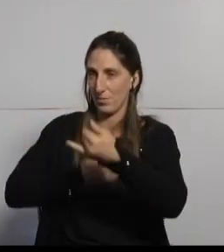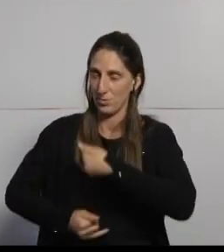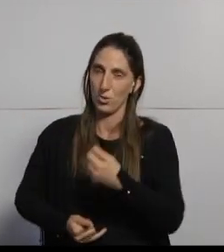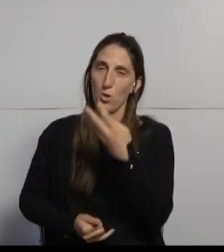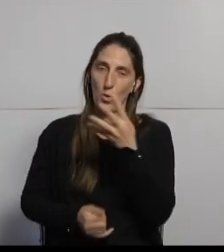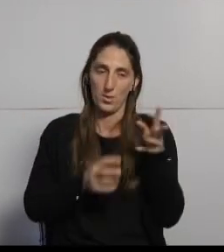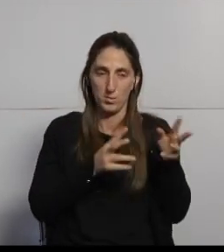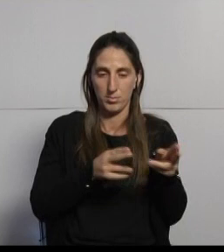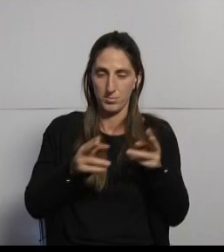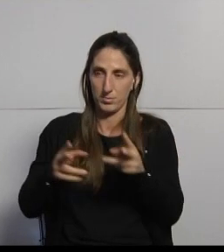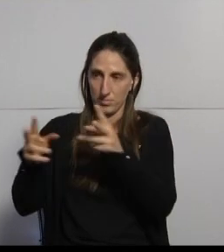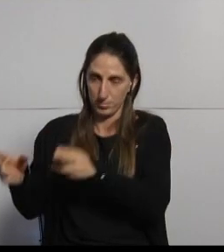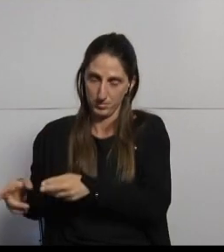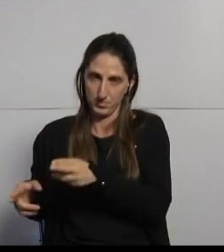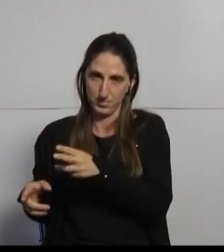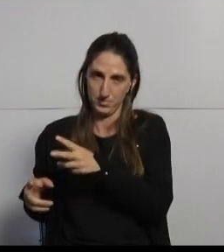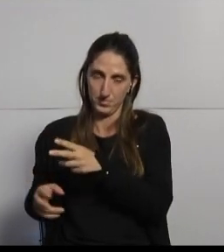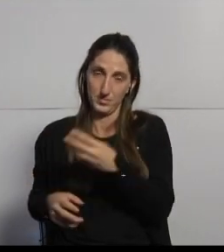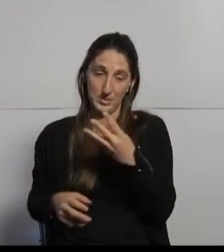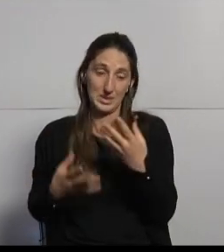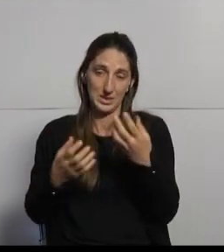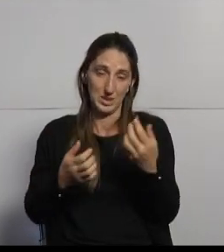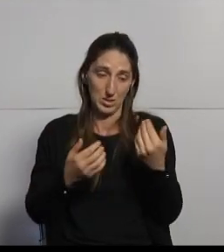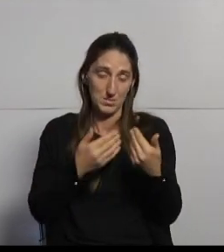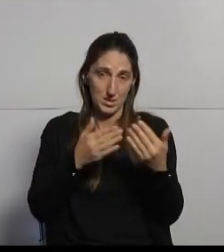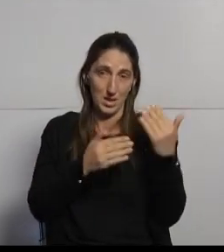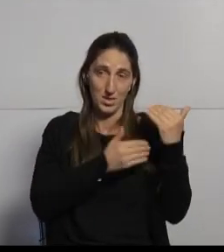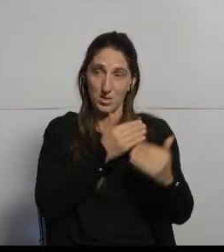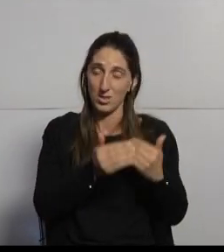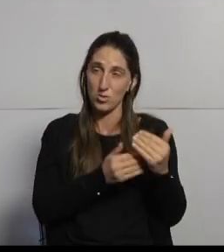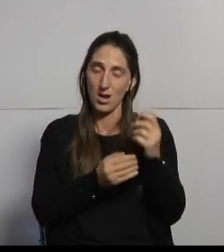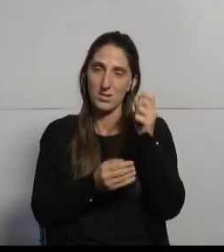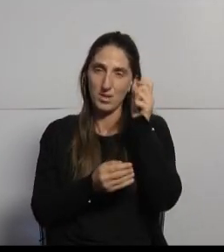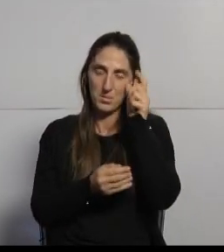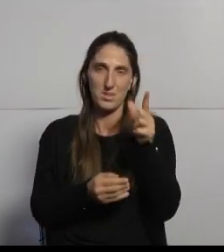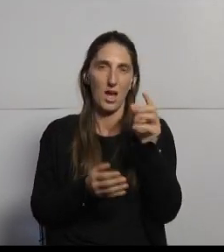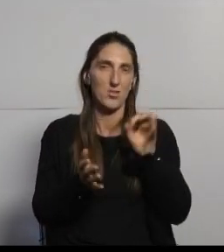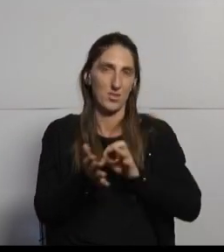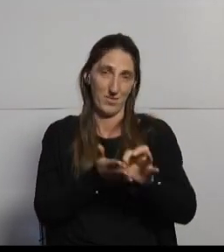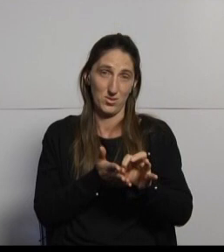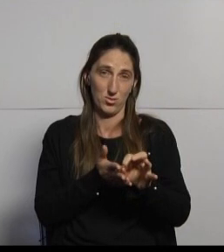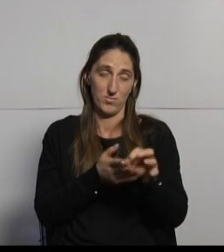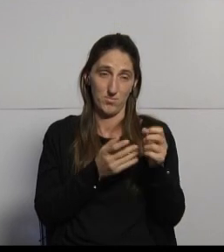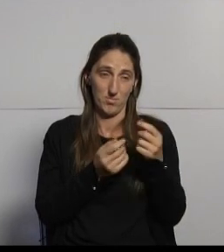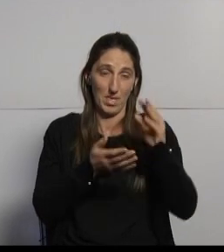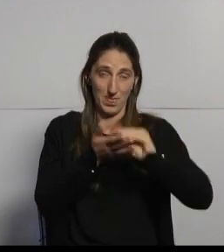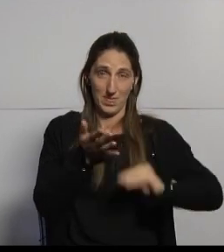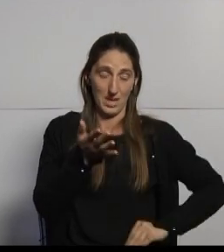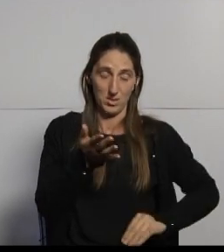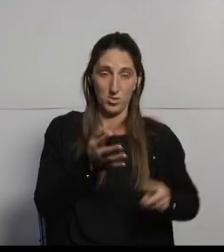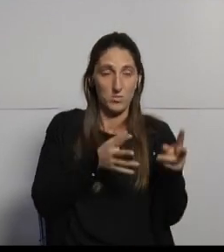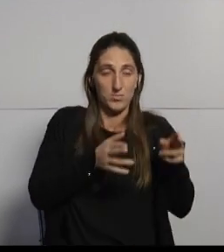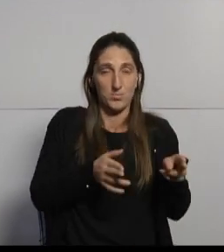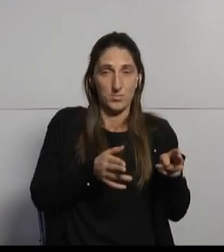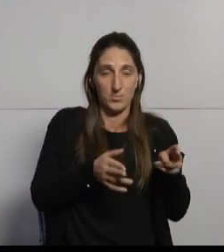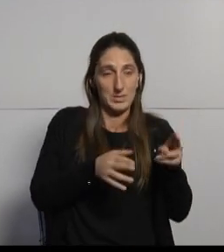bien definidas. Es decir, si yo quiero empezar a desarrollar capacidades y servicios sobre datos, tengo que trabajar en una etapa que se